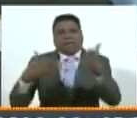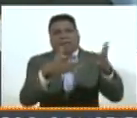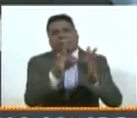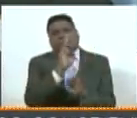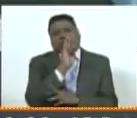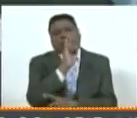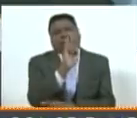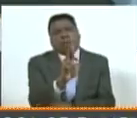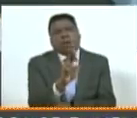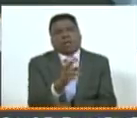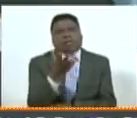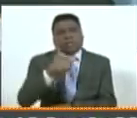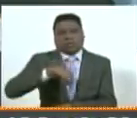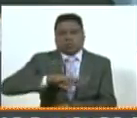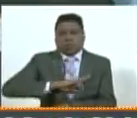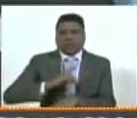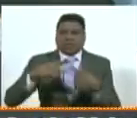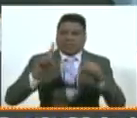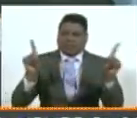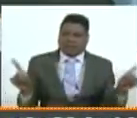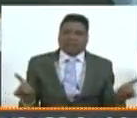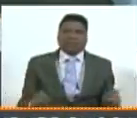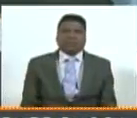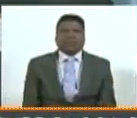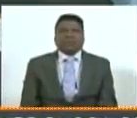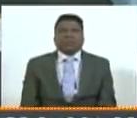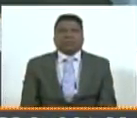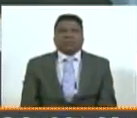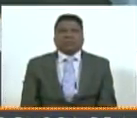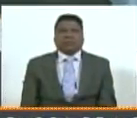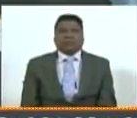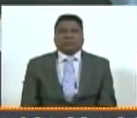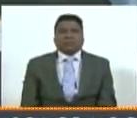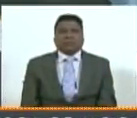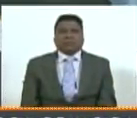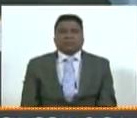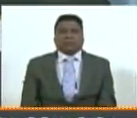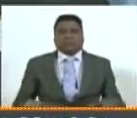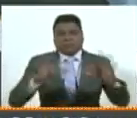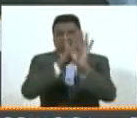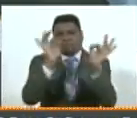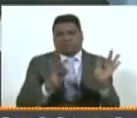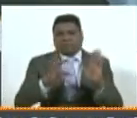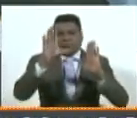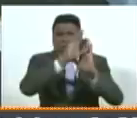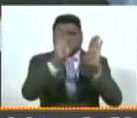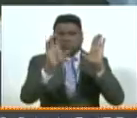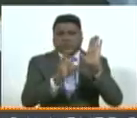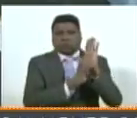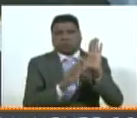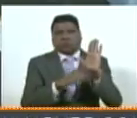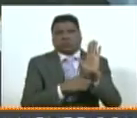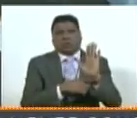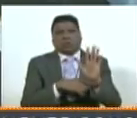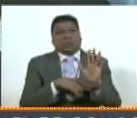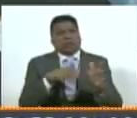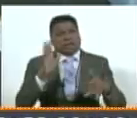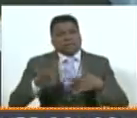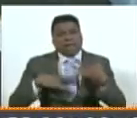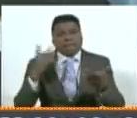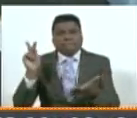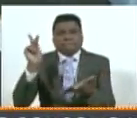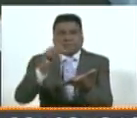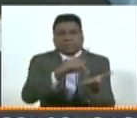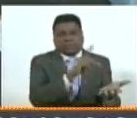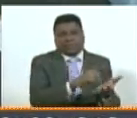solventar nuas diferencias este precitado mecanismo constitucional con la activa participación